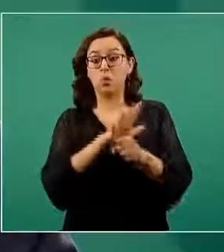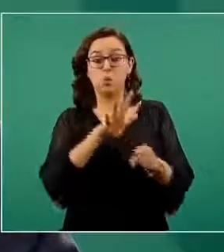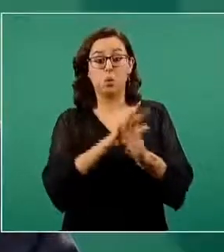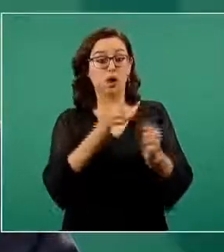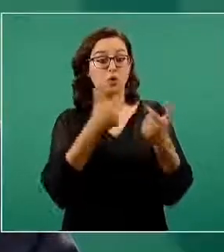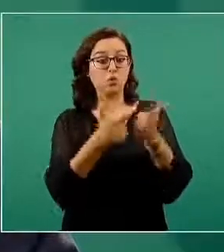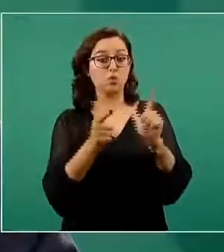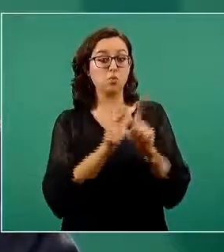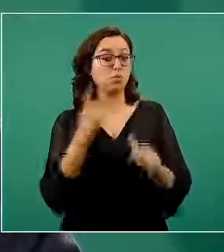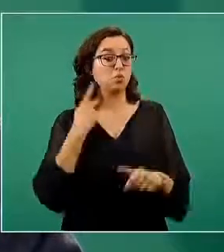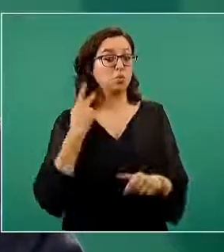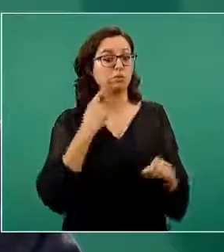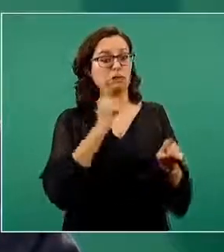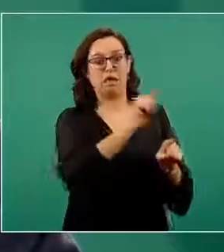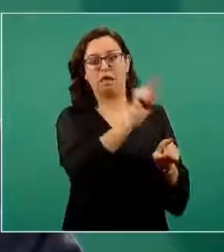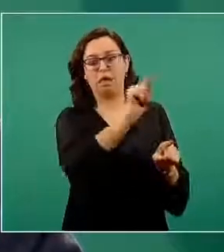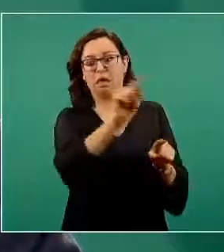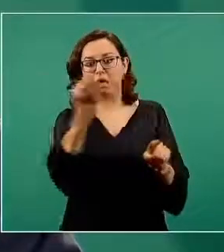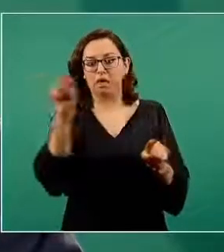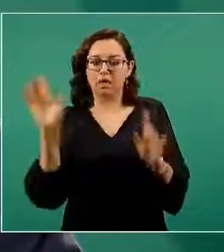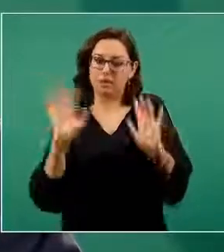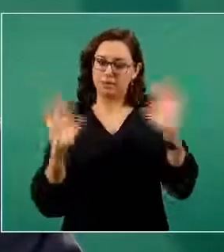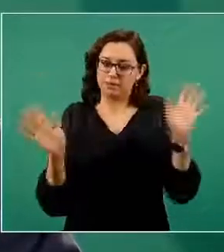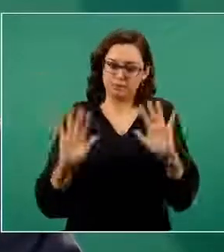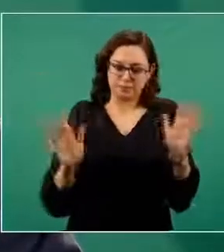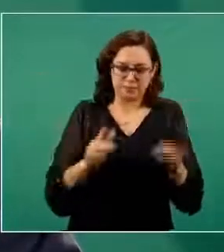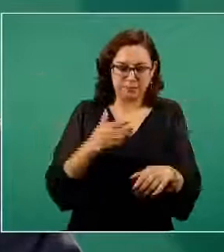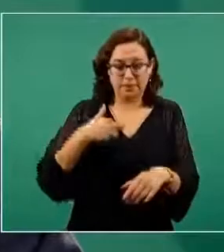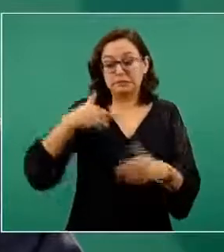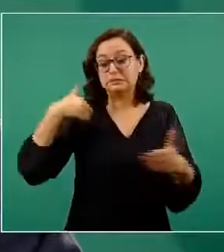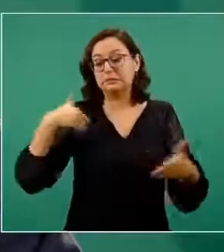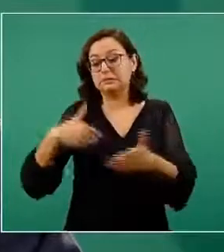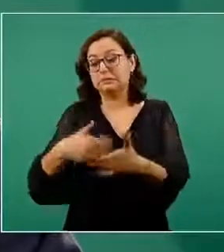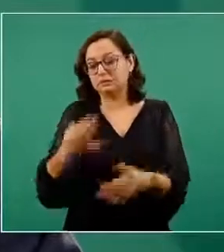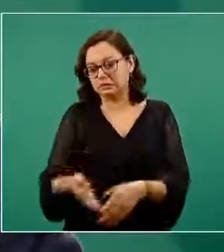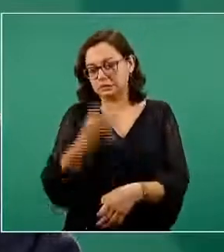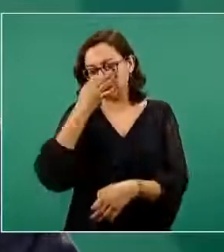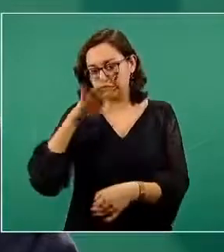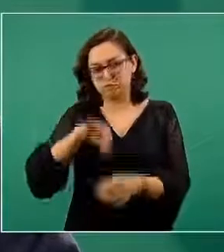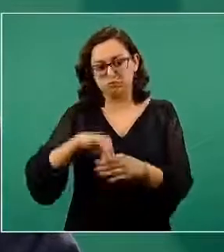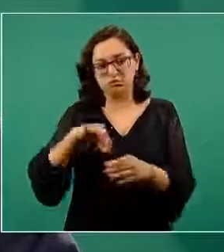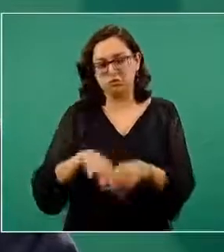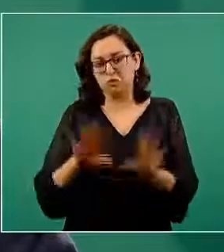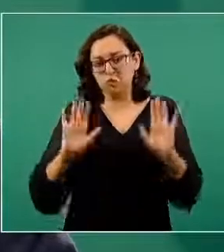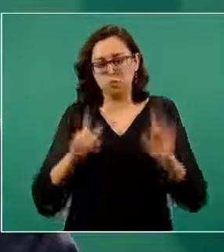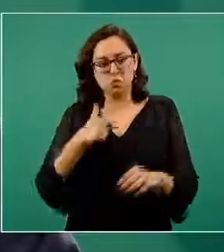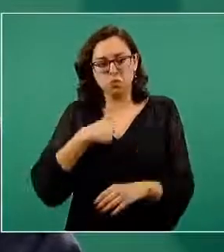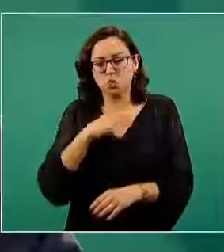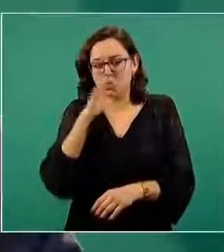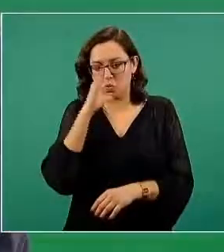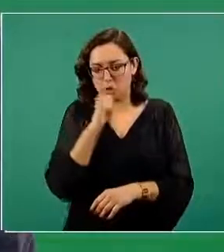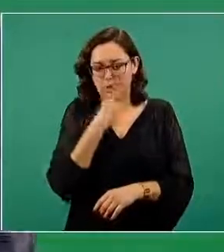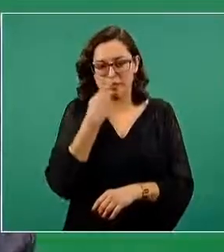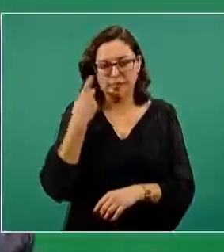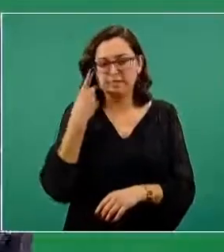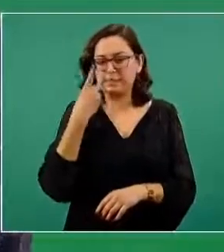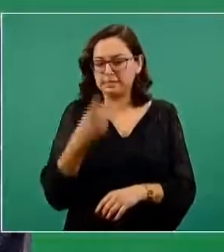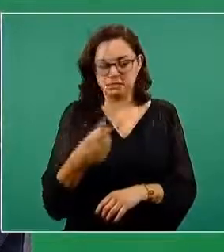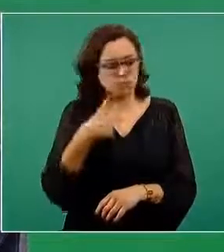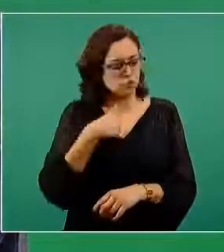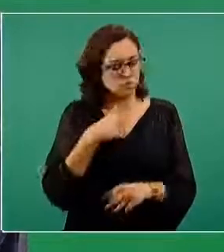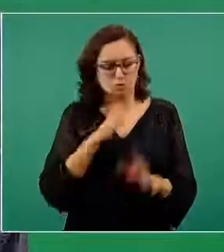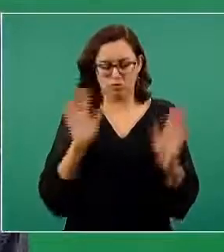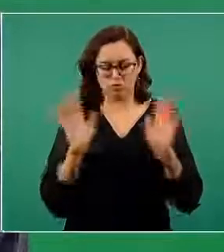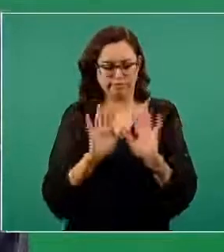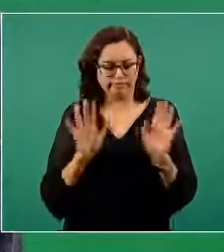periodos que estamos en el periodo electoral, sería completamente inadecuado, no lo voy a hacer, solo lo comento como un fenómeno general que ilustra de